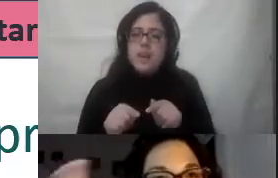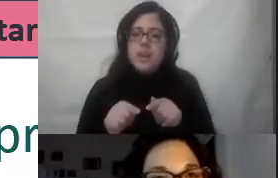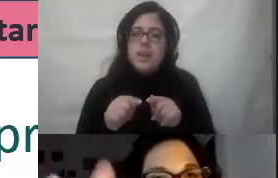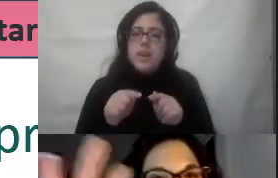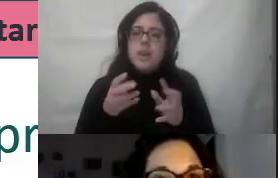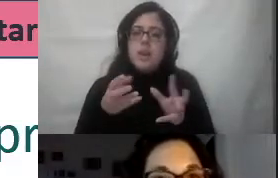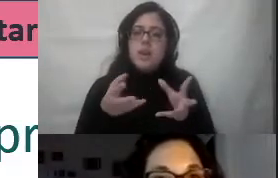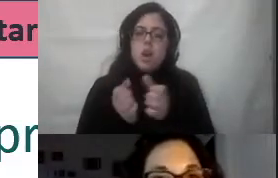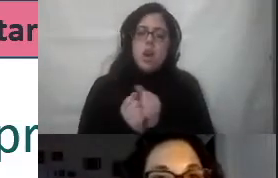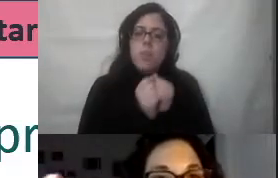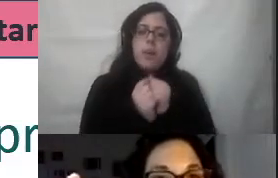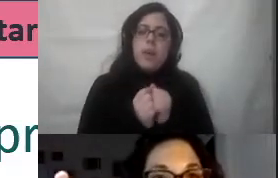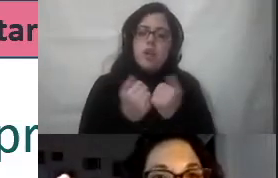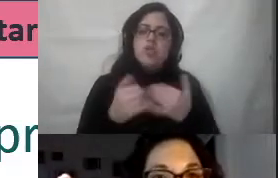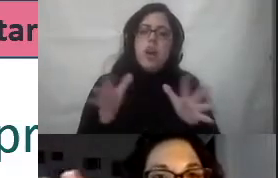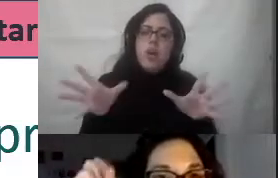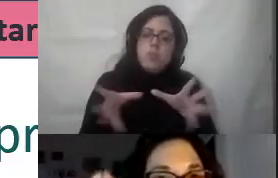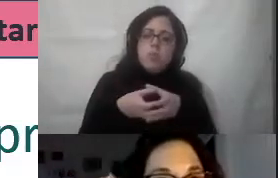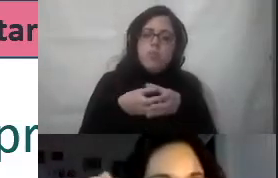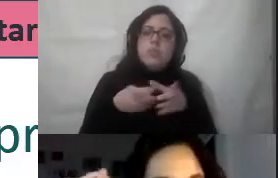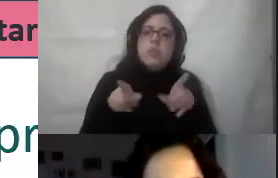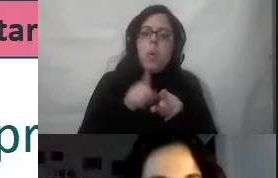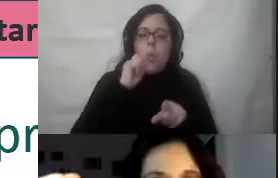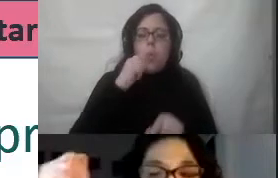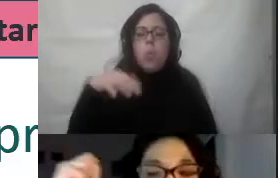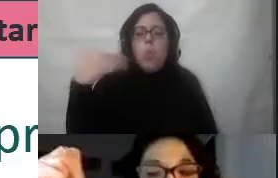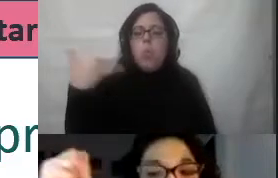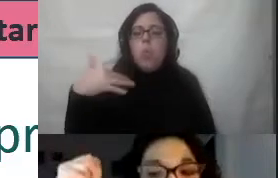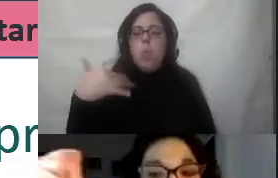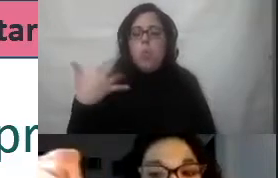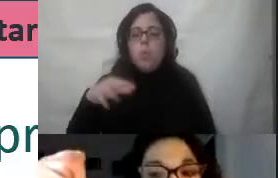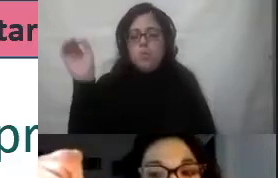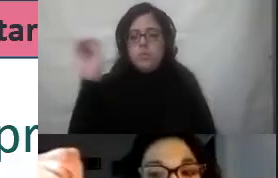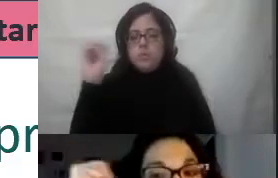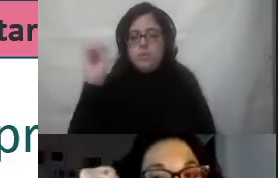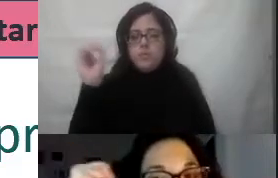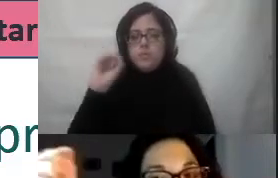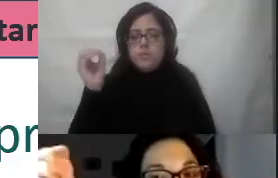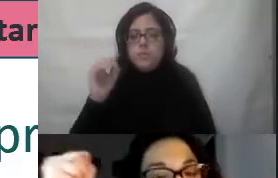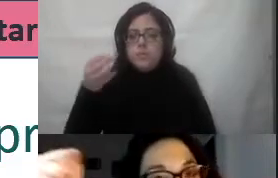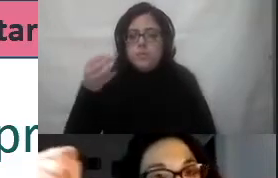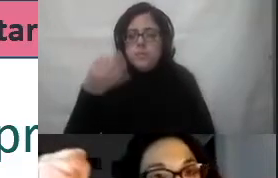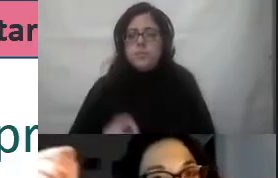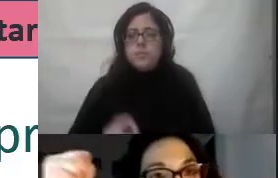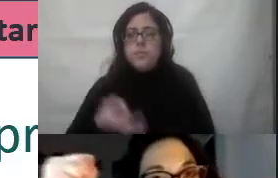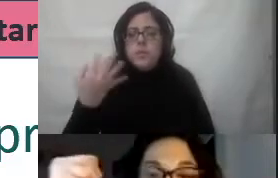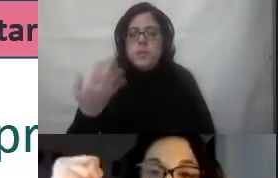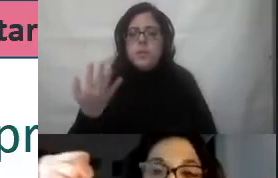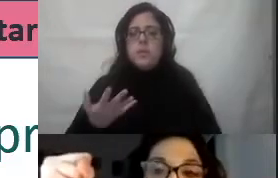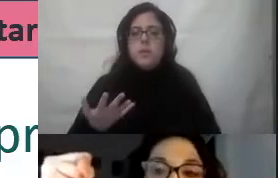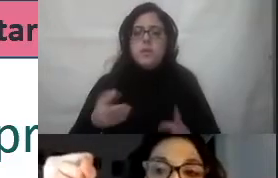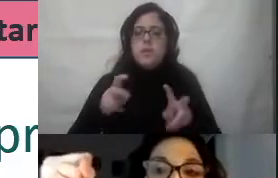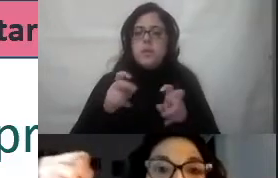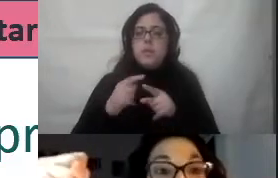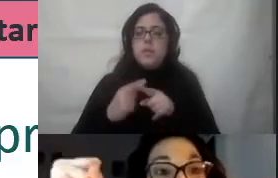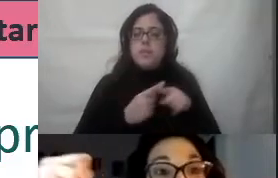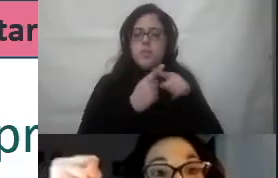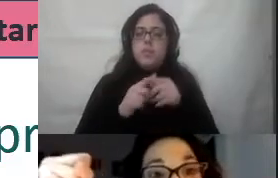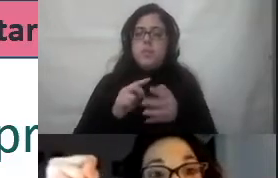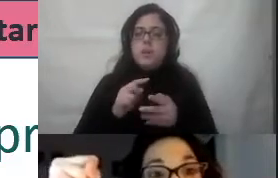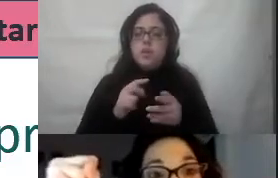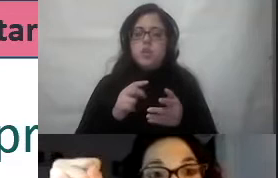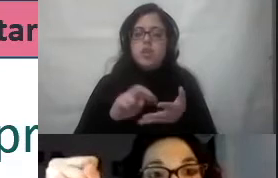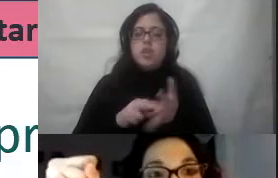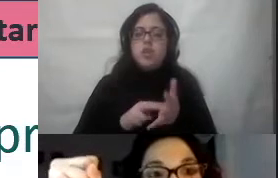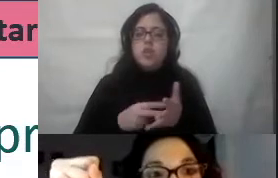hacer especialistas o van a dar una opinión fundamentada respecto de su posición sobre ese problema social. Y lo que vamos a